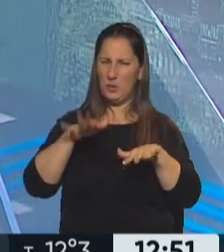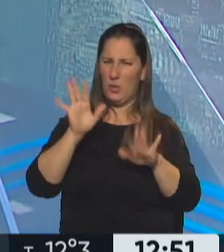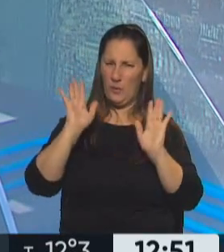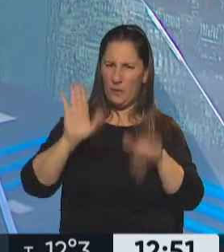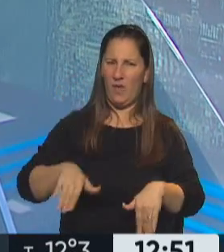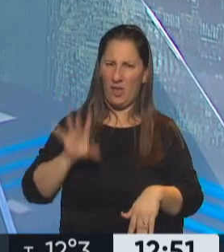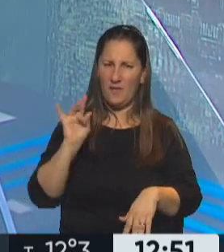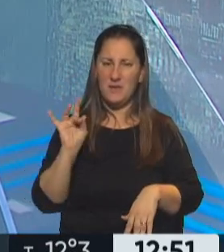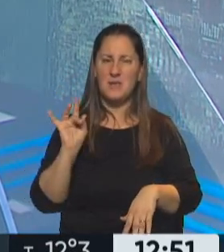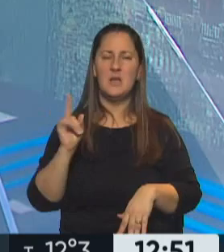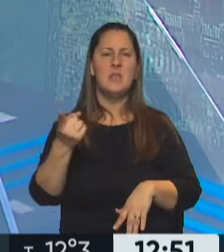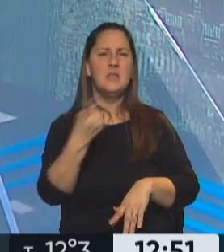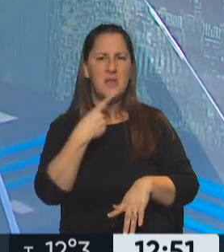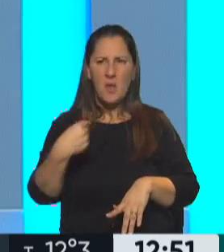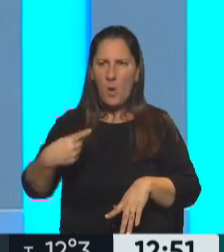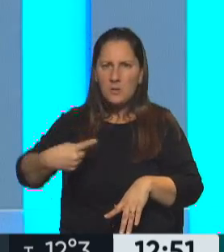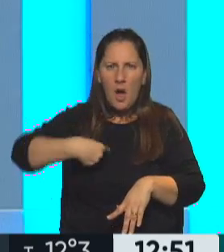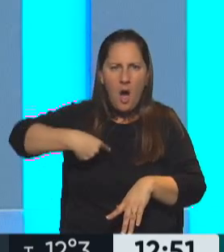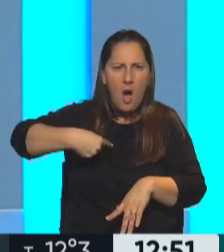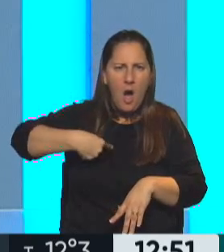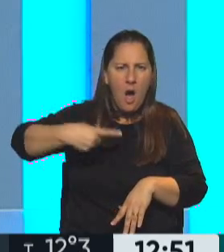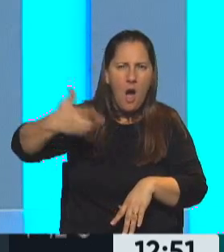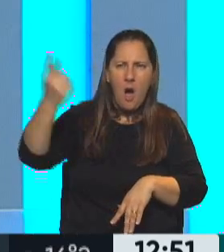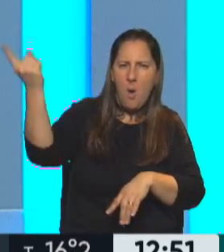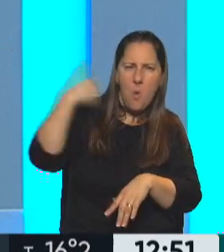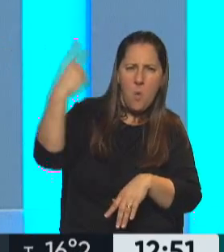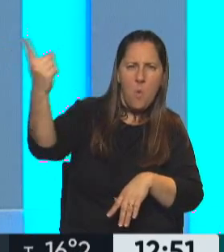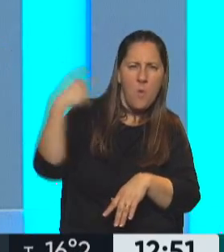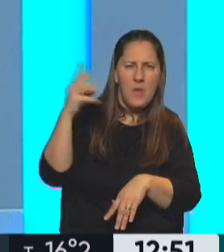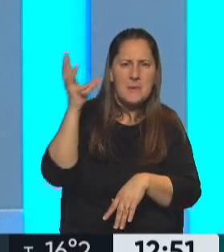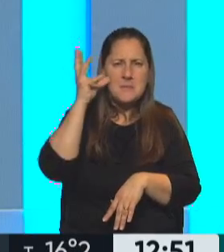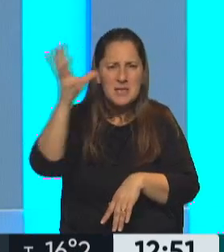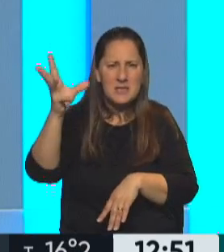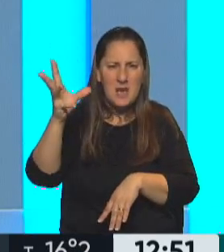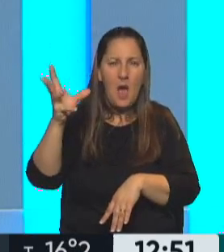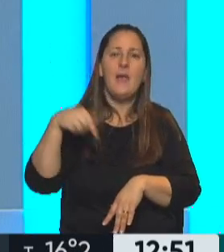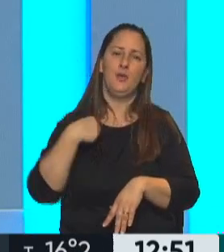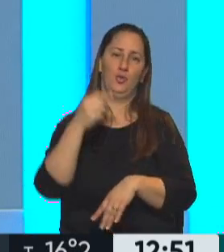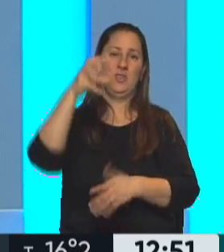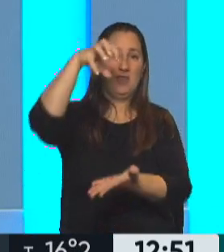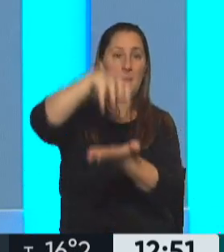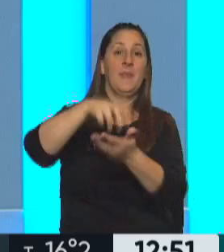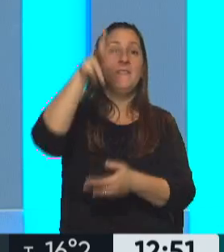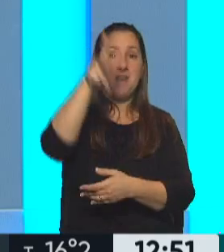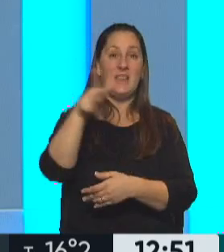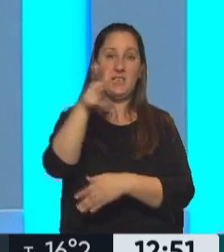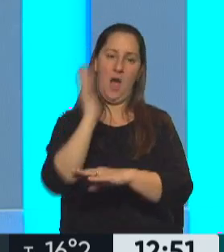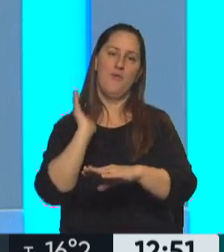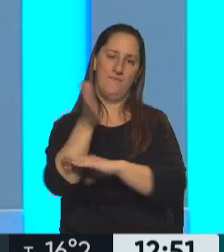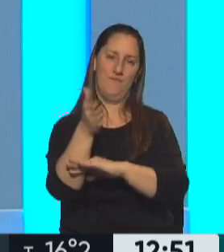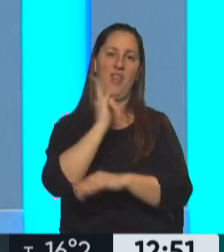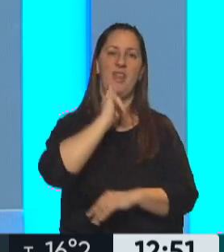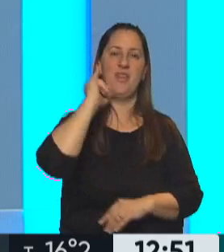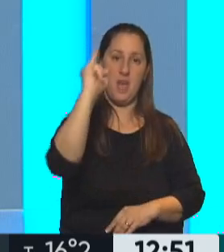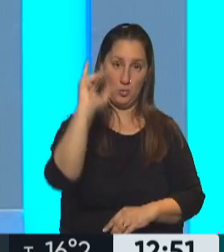bueno se dan cuenta de que han sido explotadas y ahora entonces es por eso que realizan esta denuncia ante el Vaticano y el